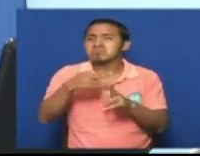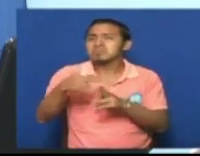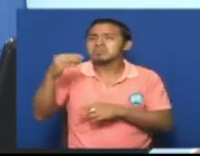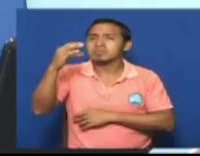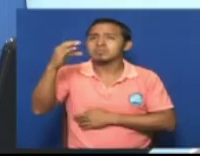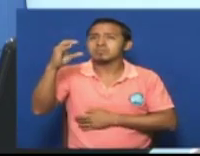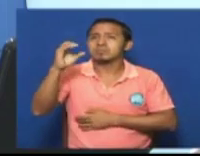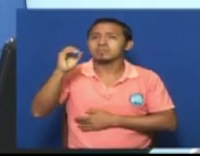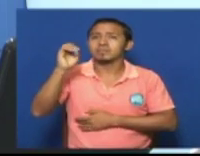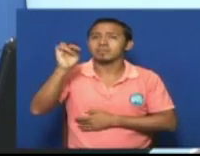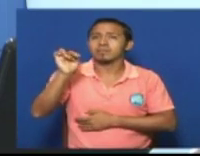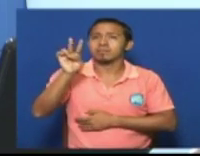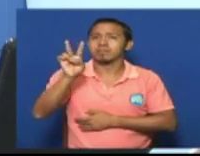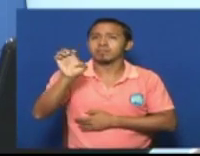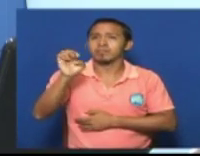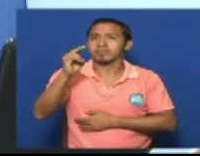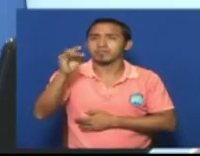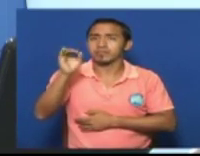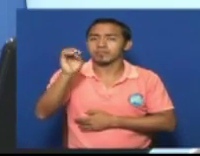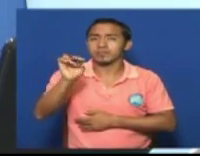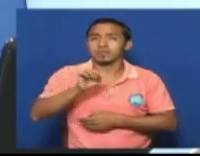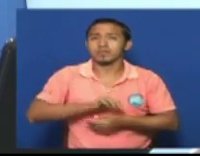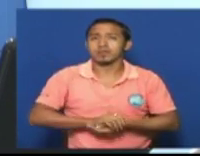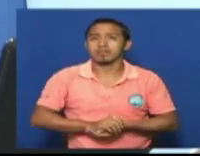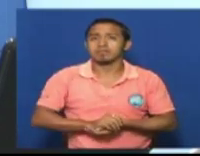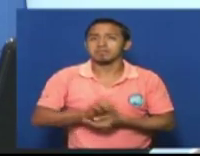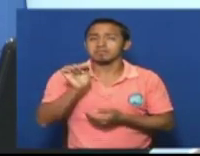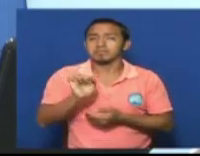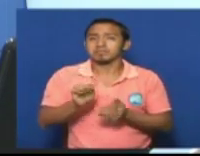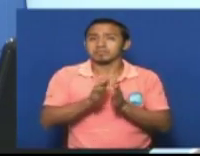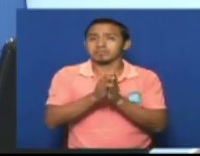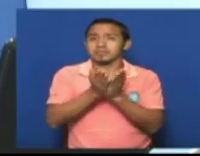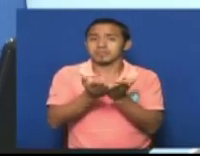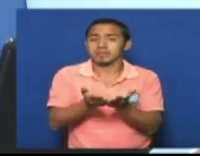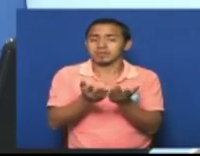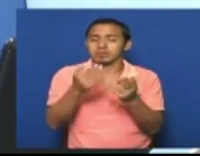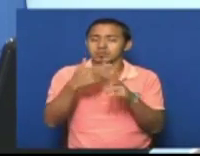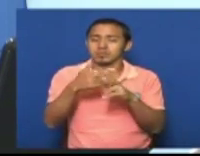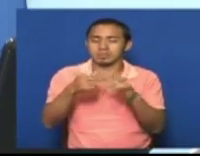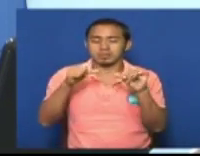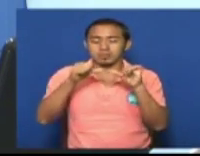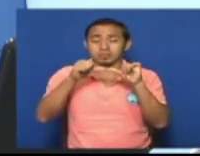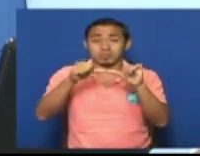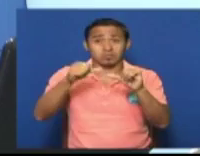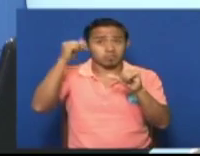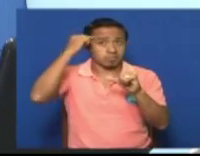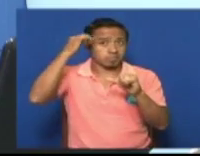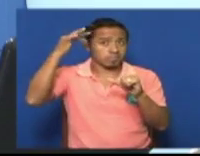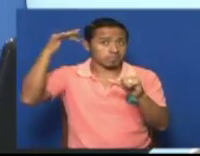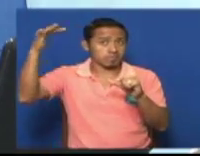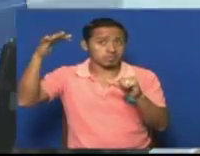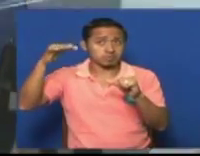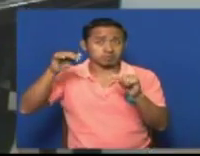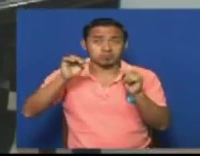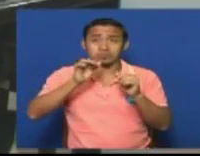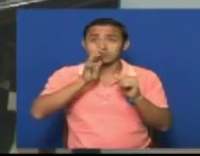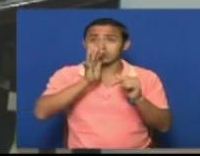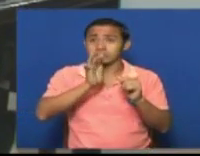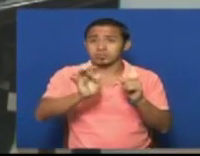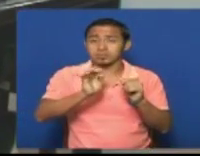diputado como no este libro y seguimos imaginando un mejor país para las niñas niños y